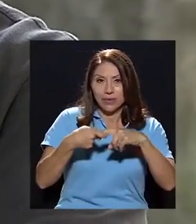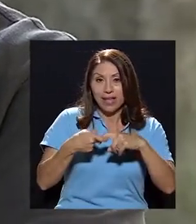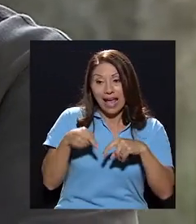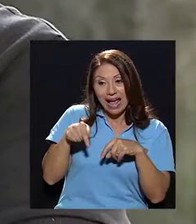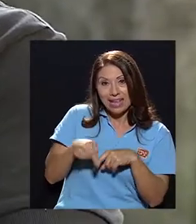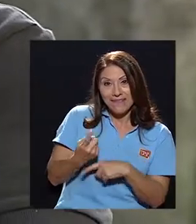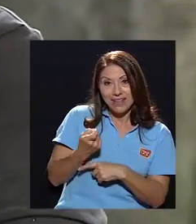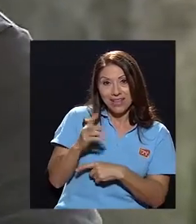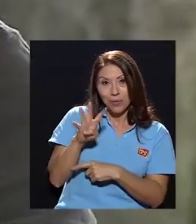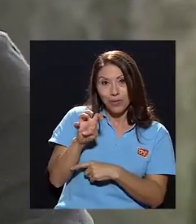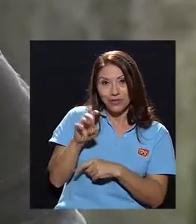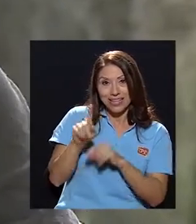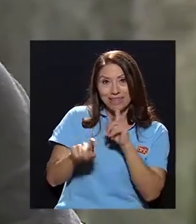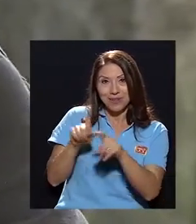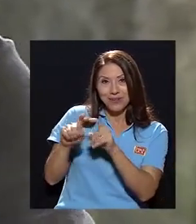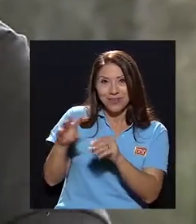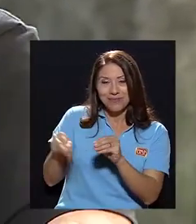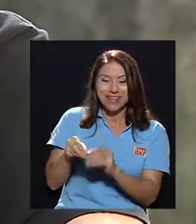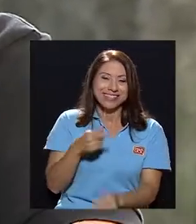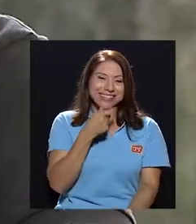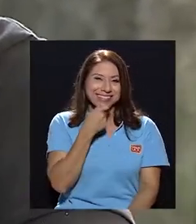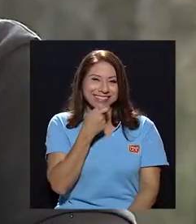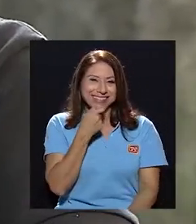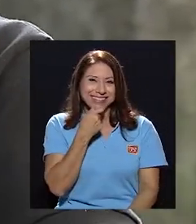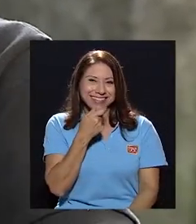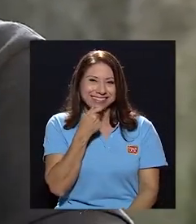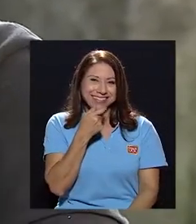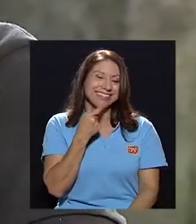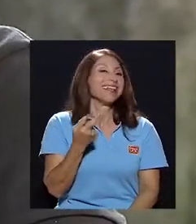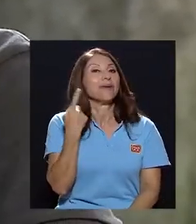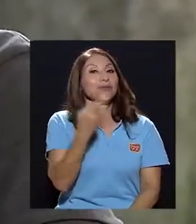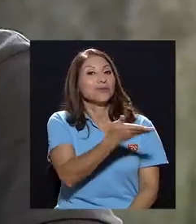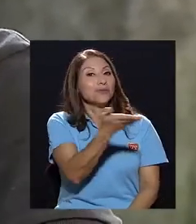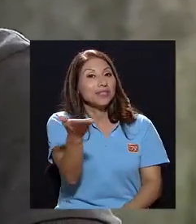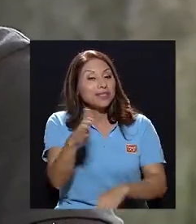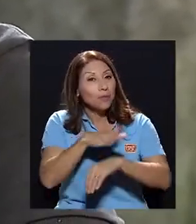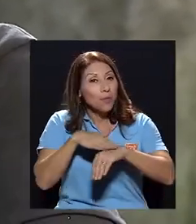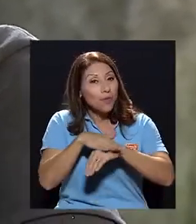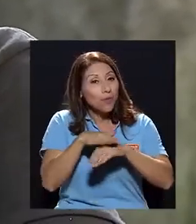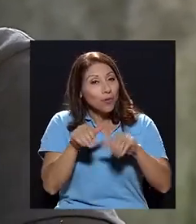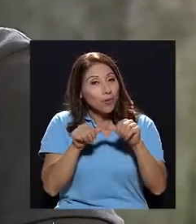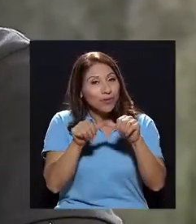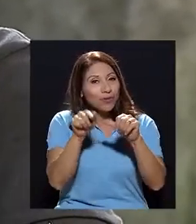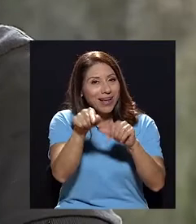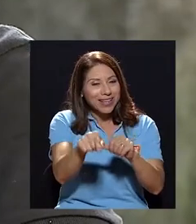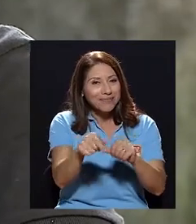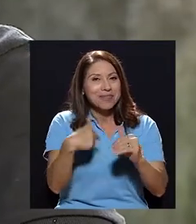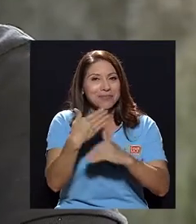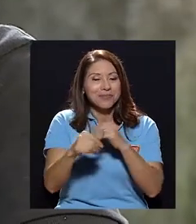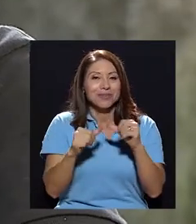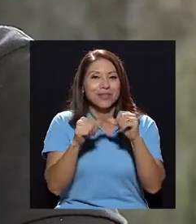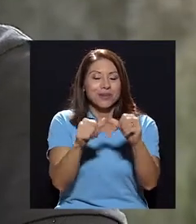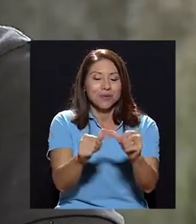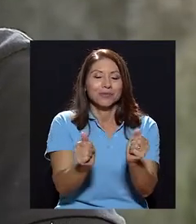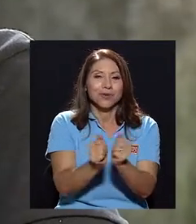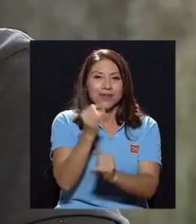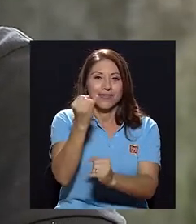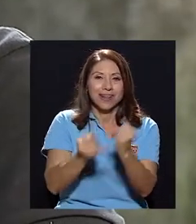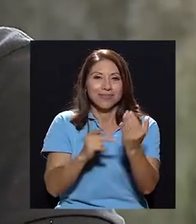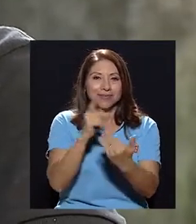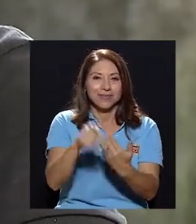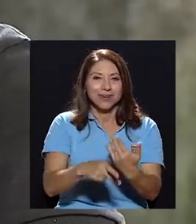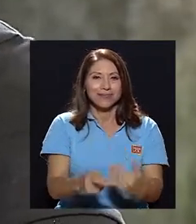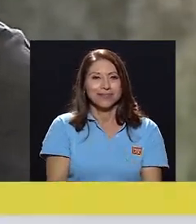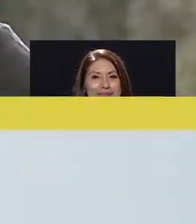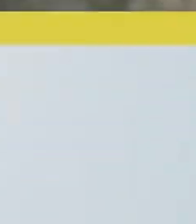aquí 400 preguntas más, pero el tiempo nos gana y en sus hogares, por favor, quédense con nosotros y ya retornamos para la parte